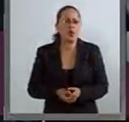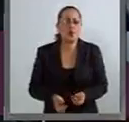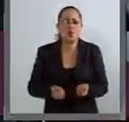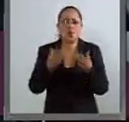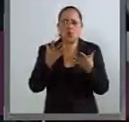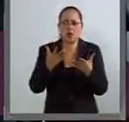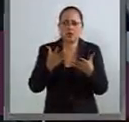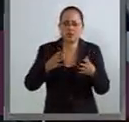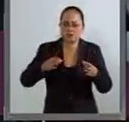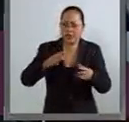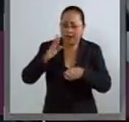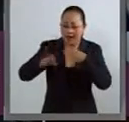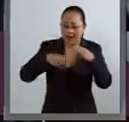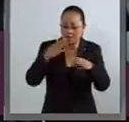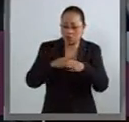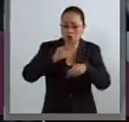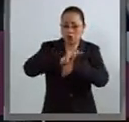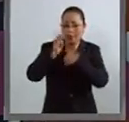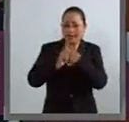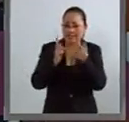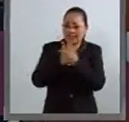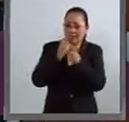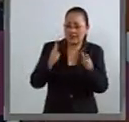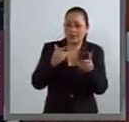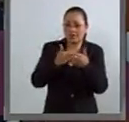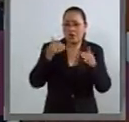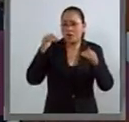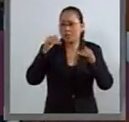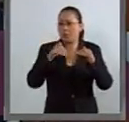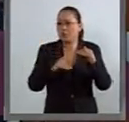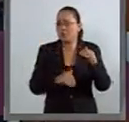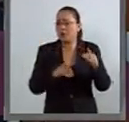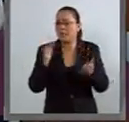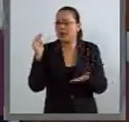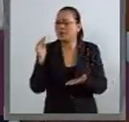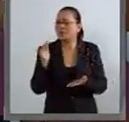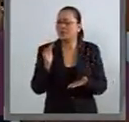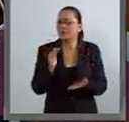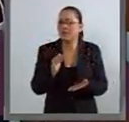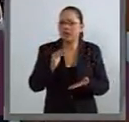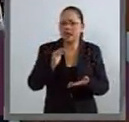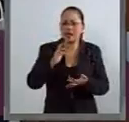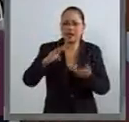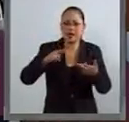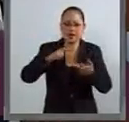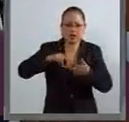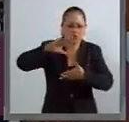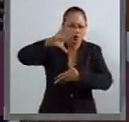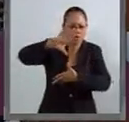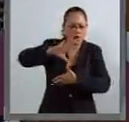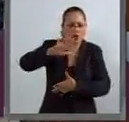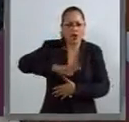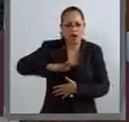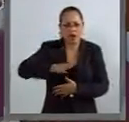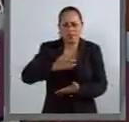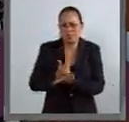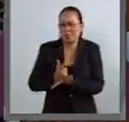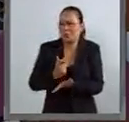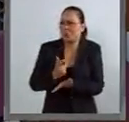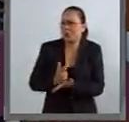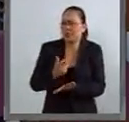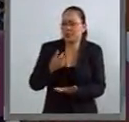de libertades en el mundo. Particularmente en la región tenemos amenazas autoritarias, claro, por